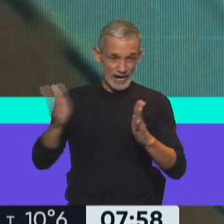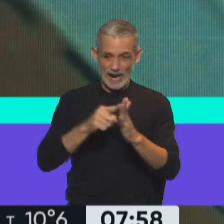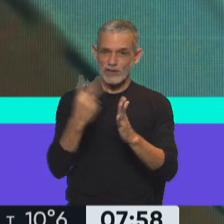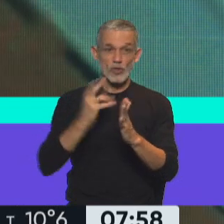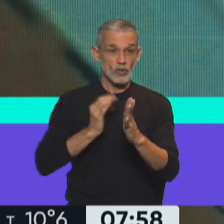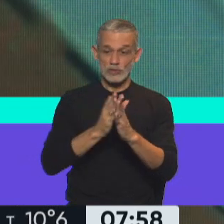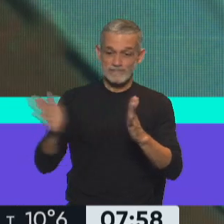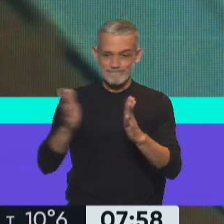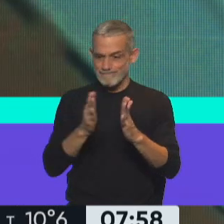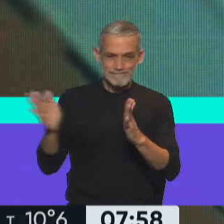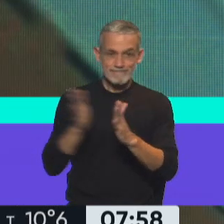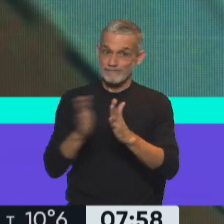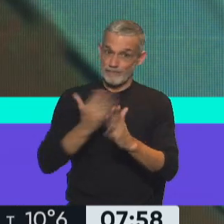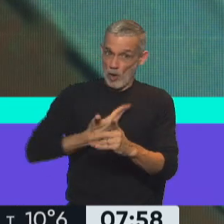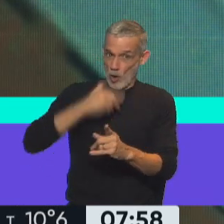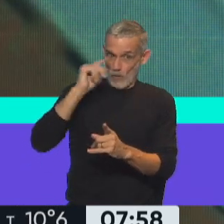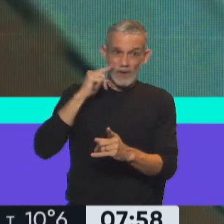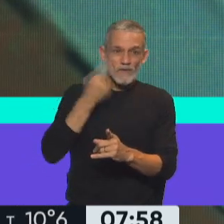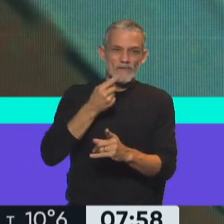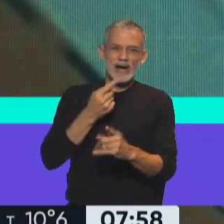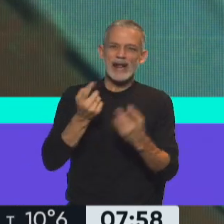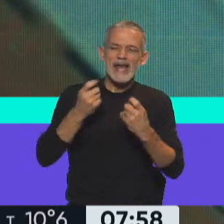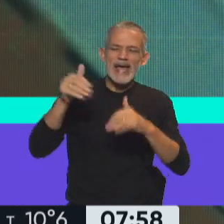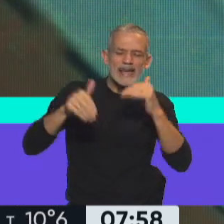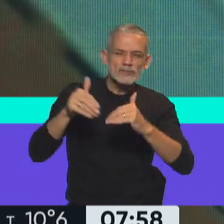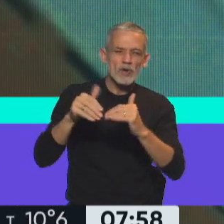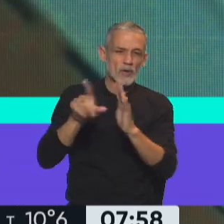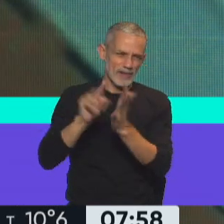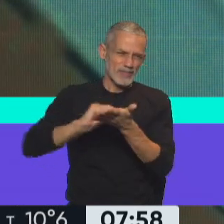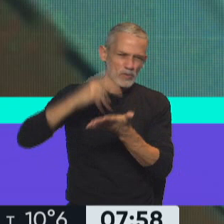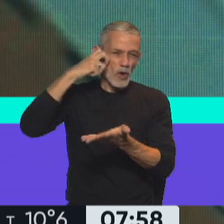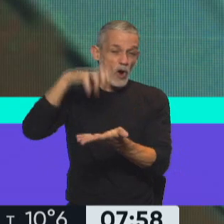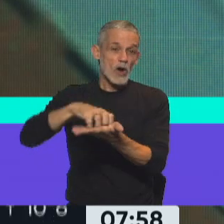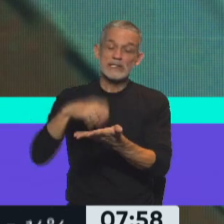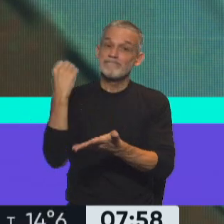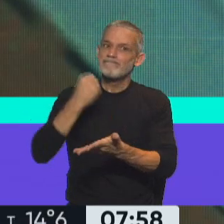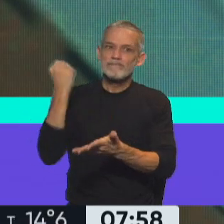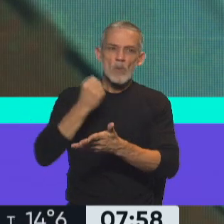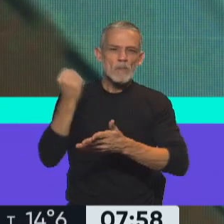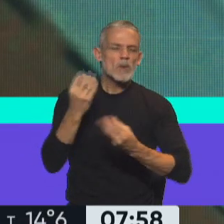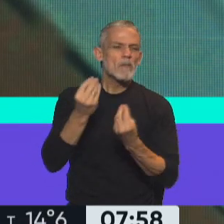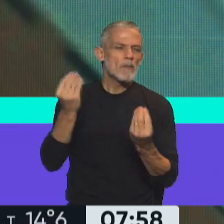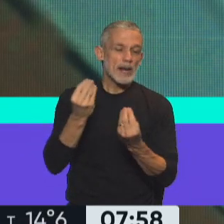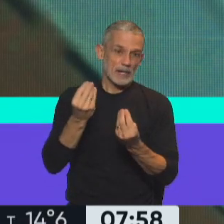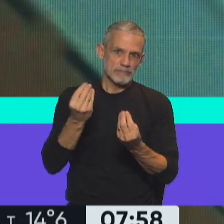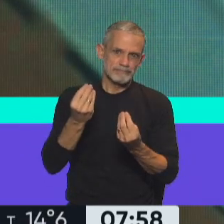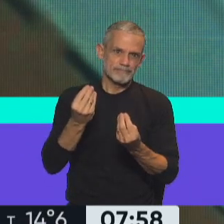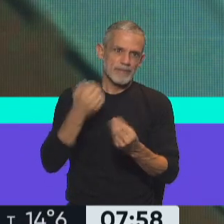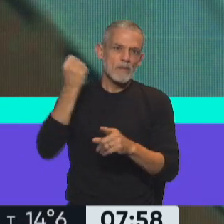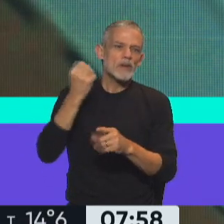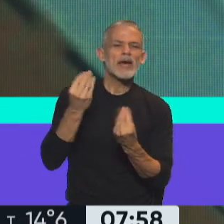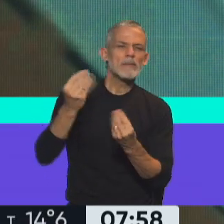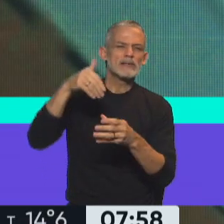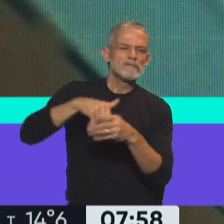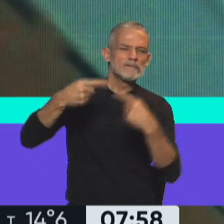cualquier gestión para cualquier gestión en cualquier elección legislativa es importantísimo esta elección porque define lo que va a